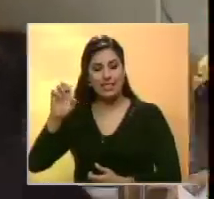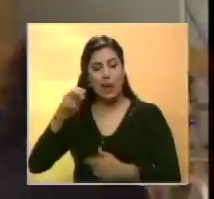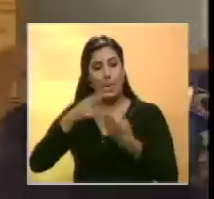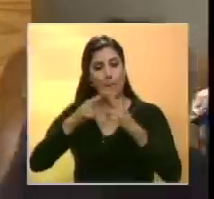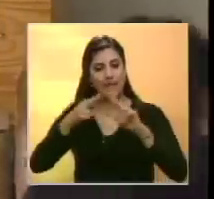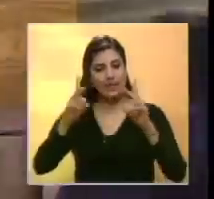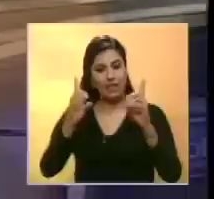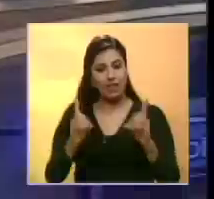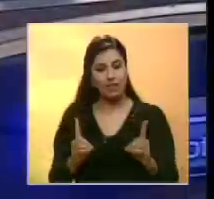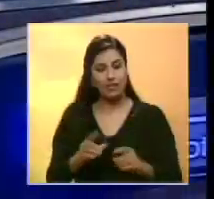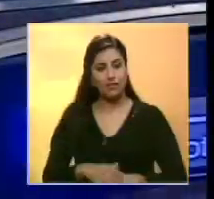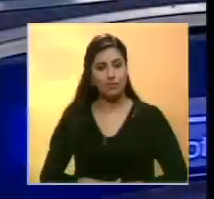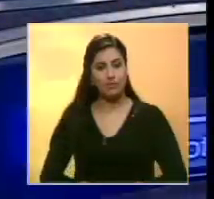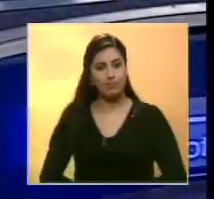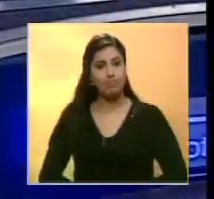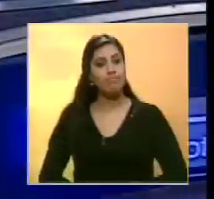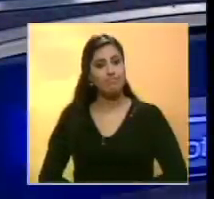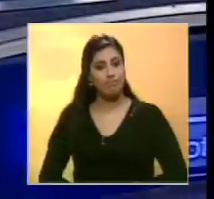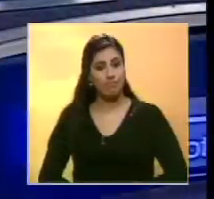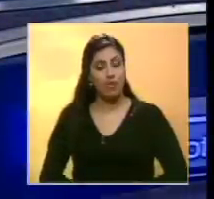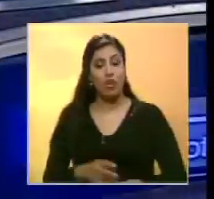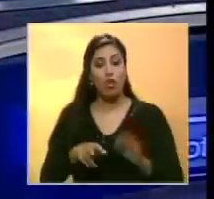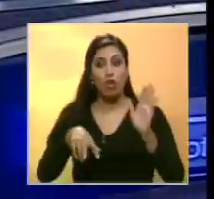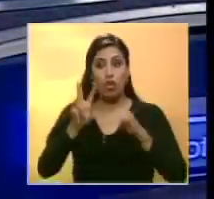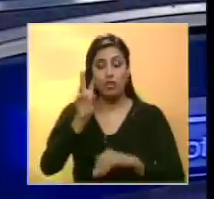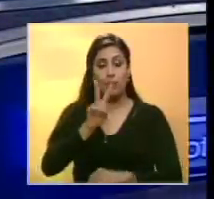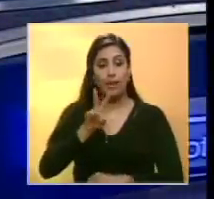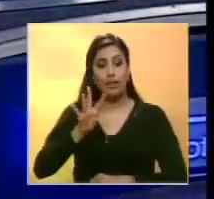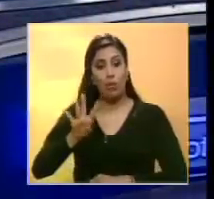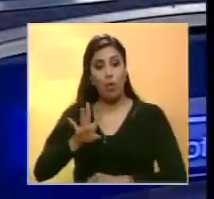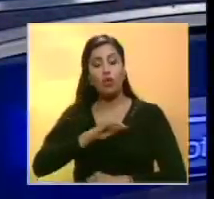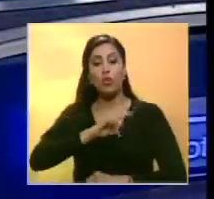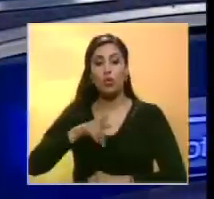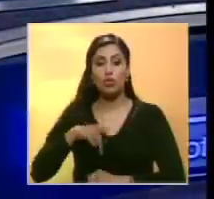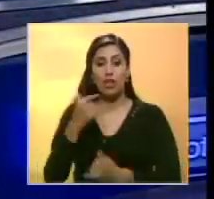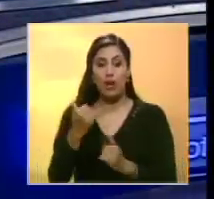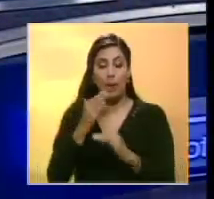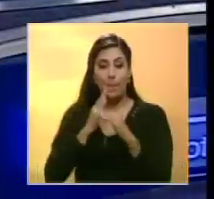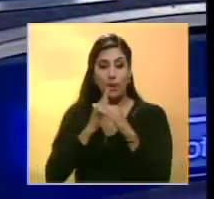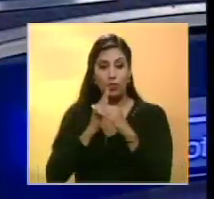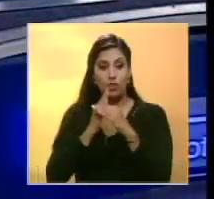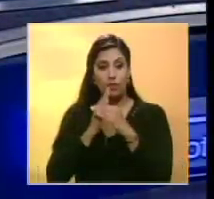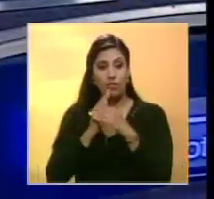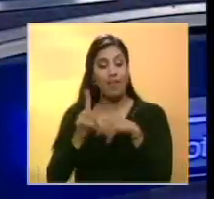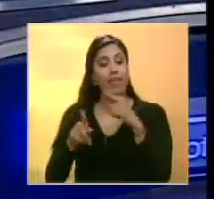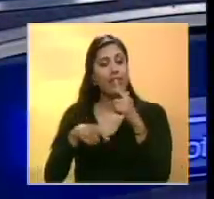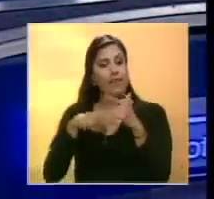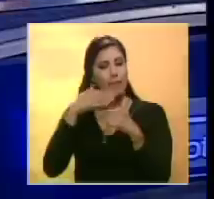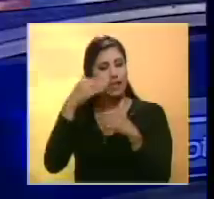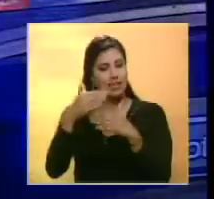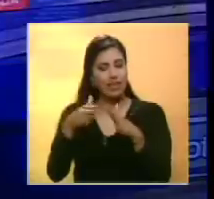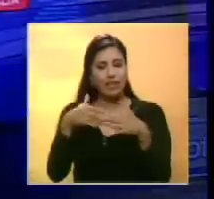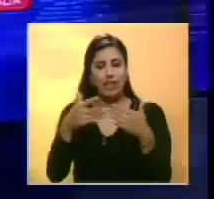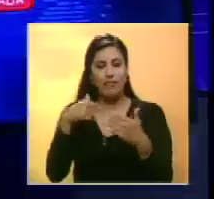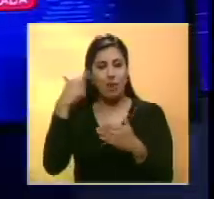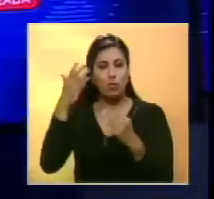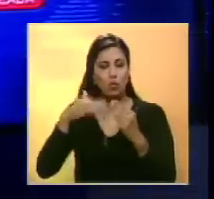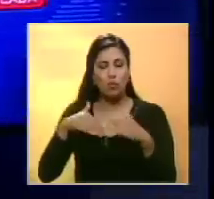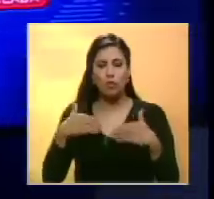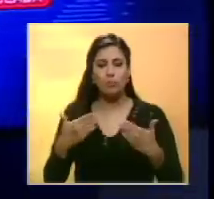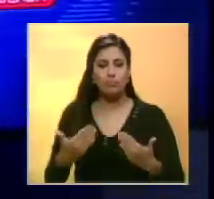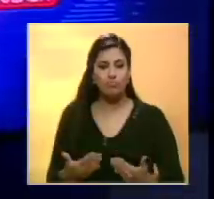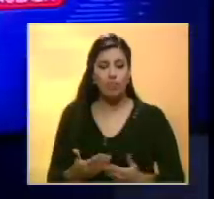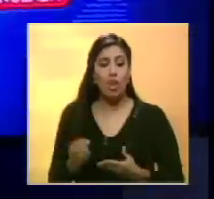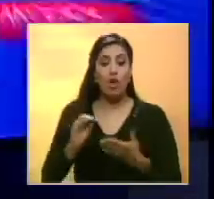a su alma. Amigos, 12:24, vamos entonces a una nueva pausa. Y más adelante en Estrenos y